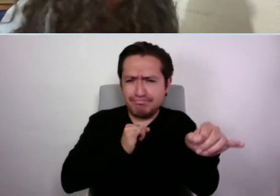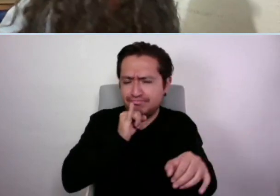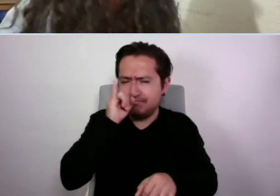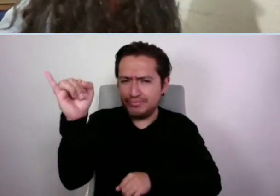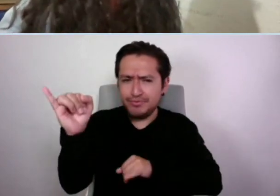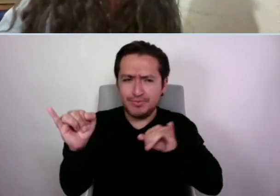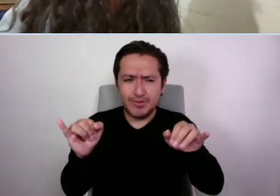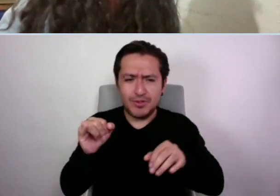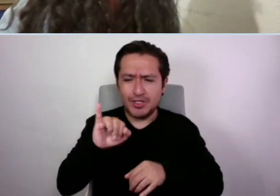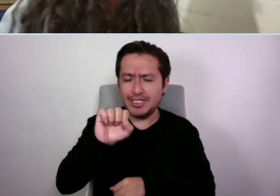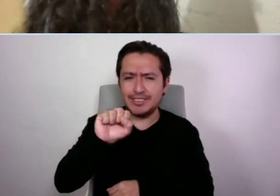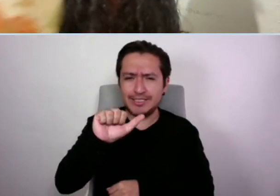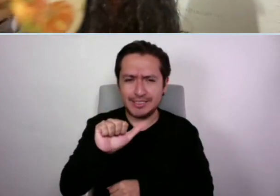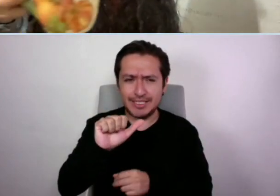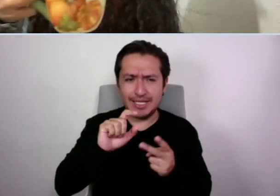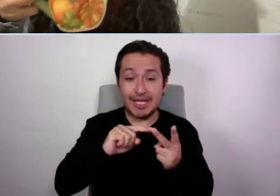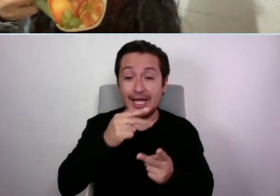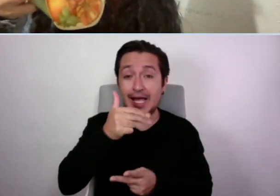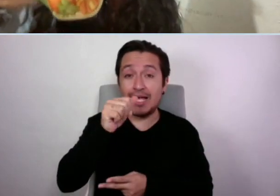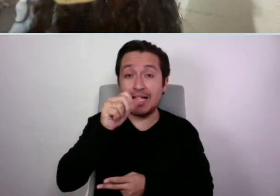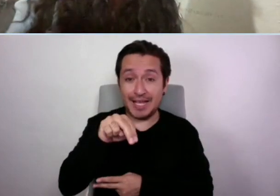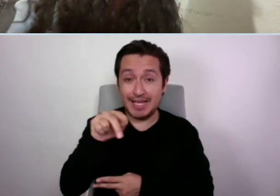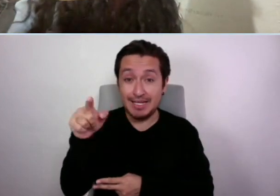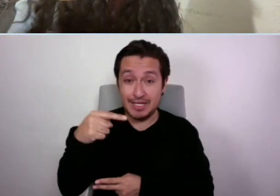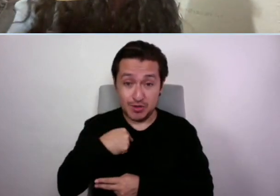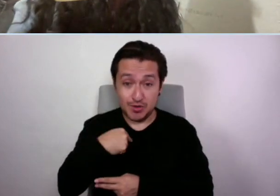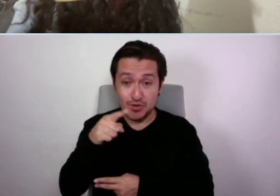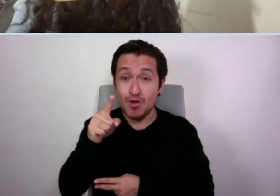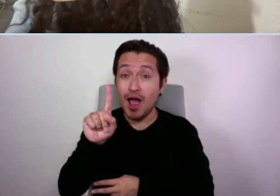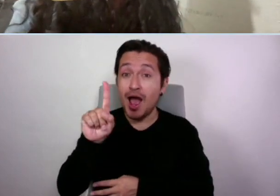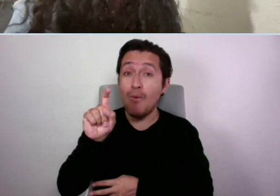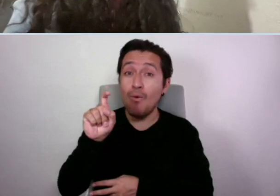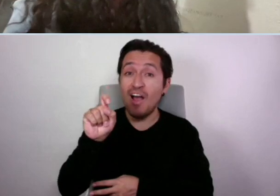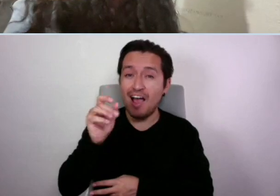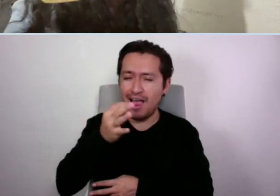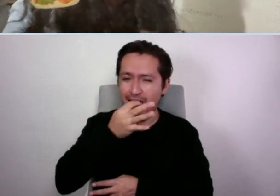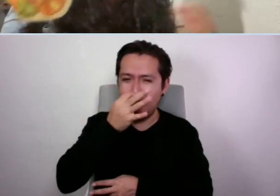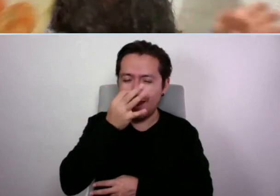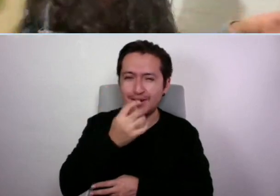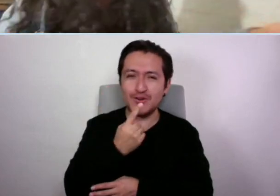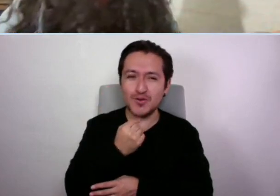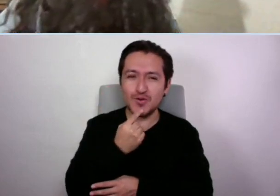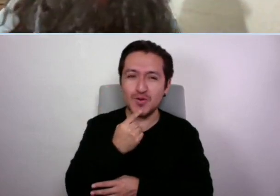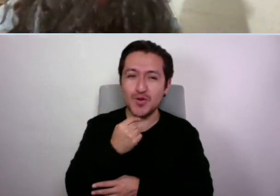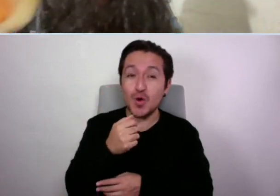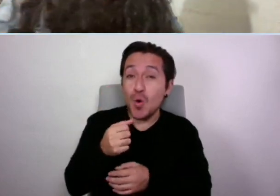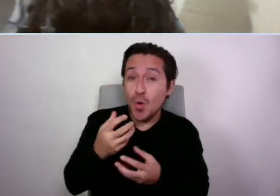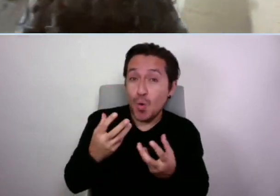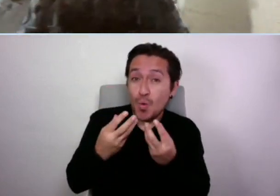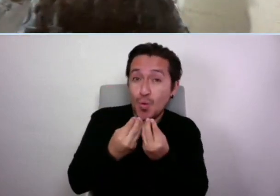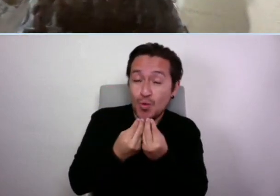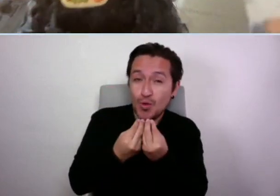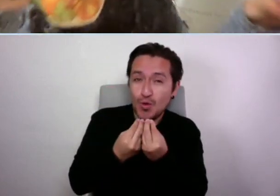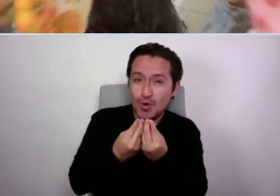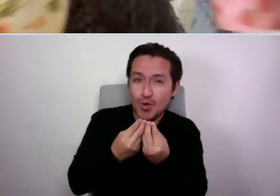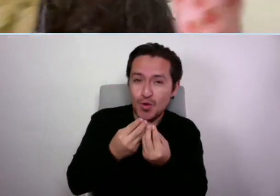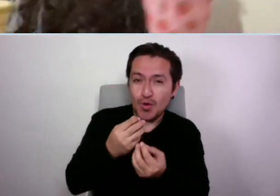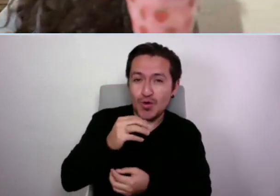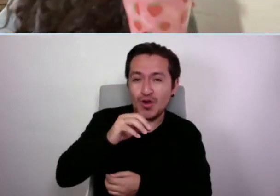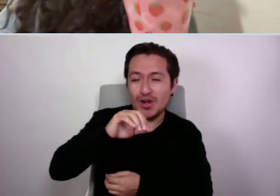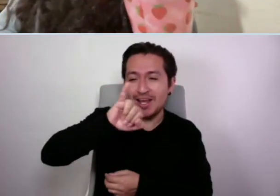han como yo vamos a compartir agua de Jamaica con jengibre y